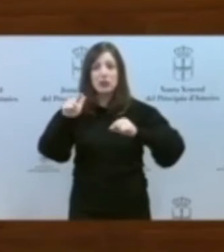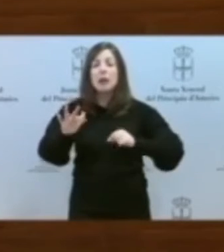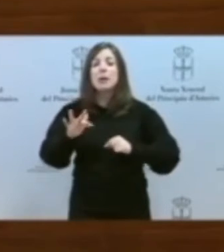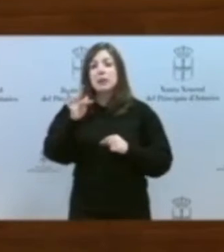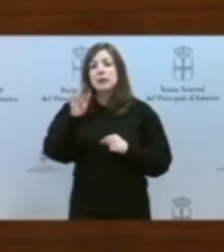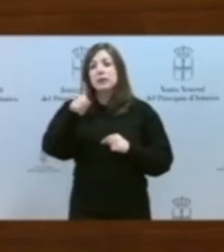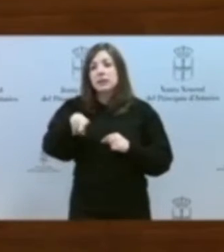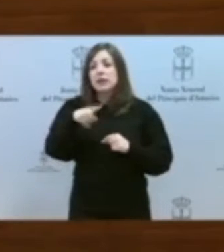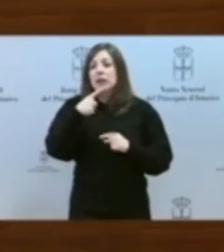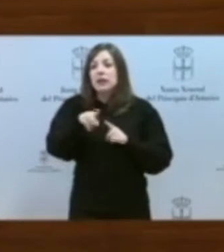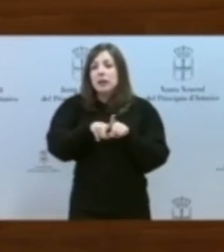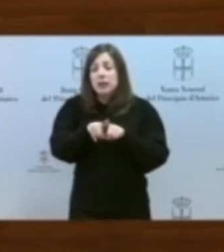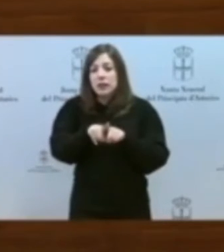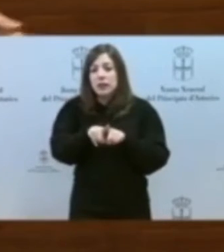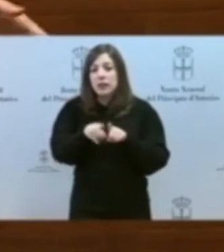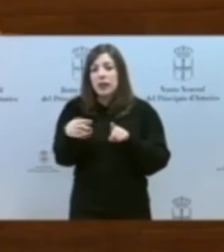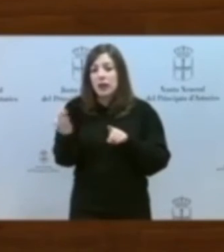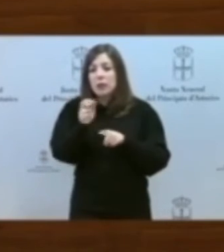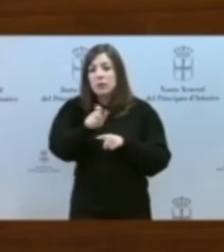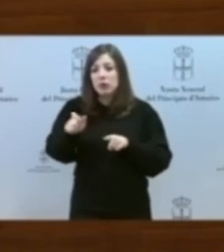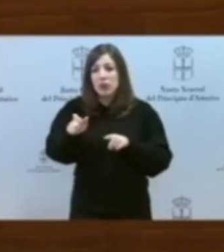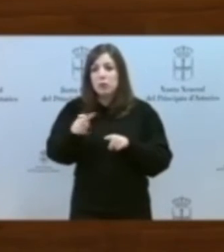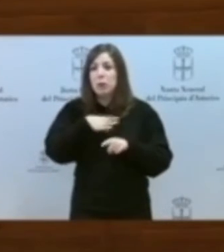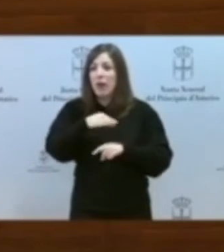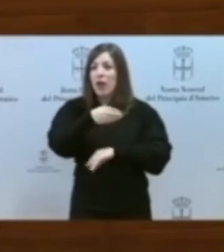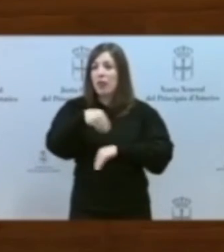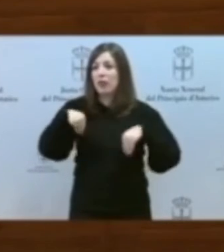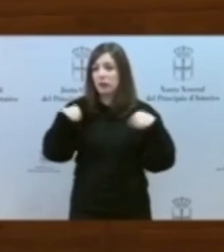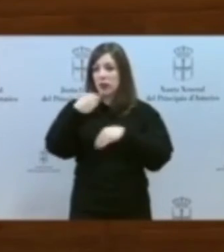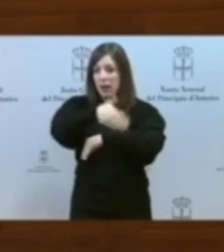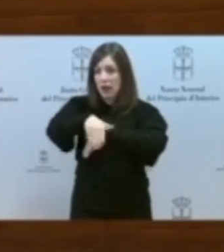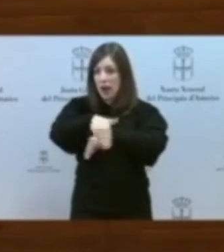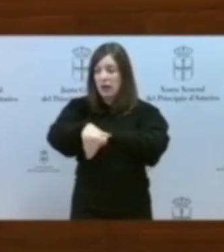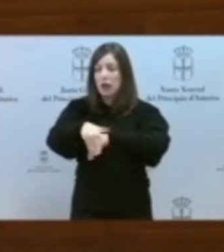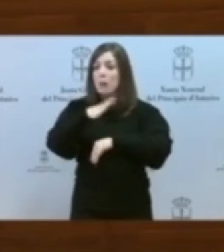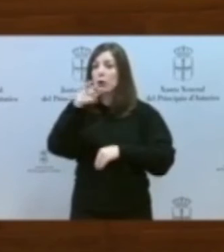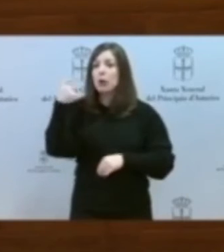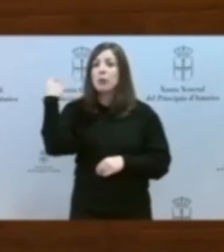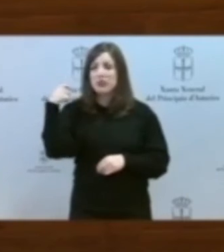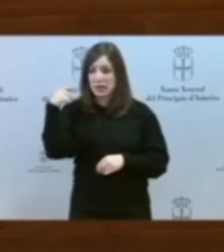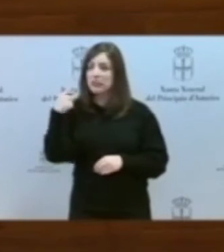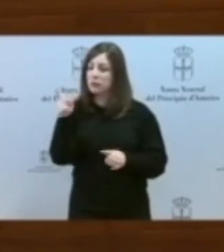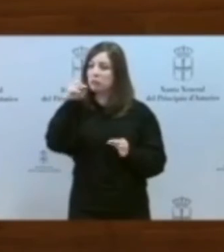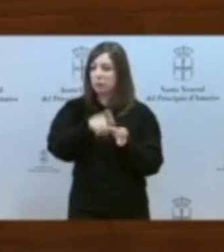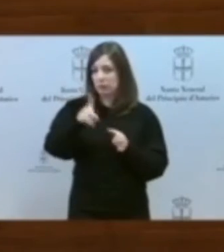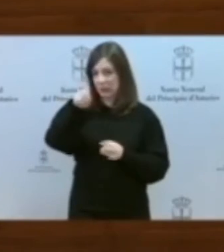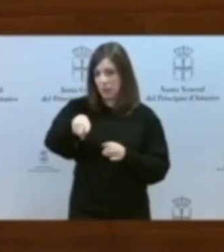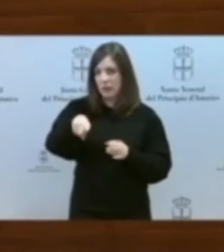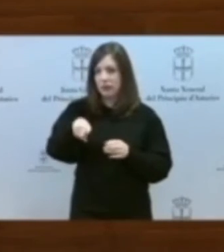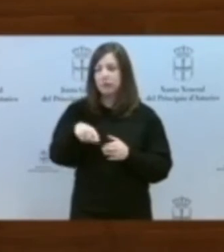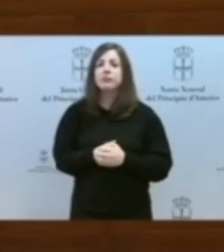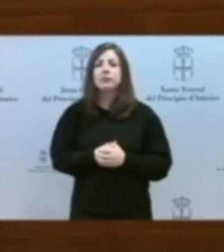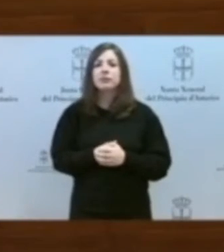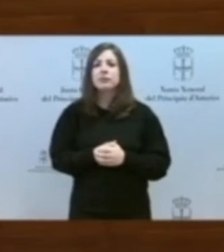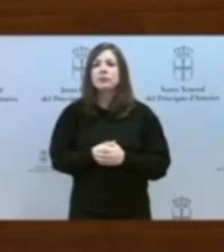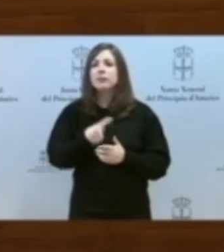podían disfrutar de la calle mientras el presidente participaba de esa masificación. Quizás la muestra más palmaria de su distanciamiento